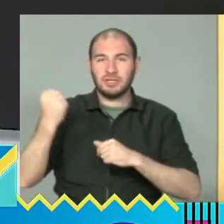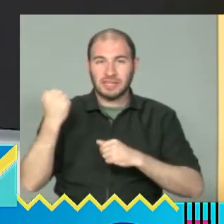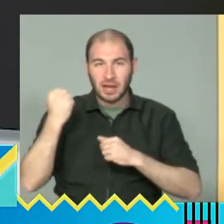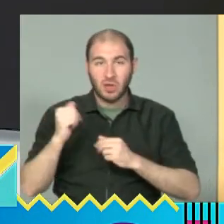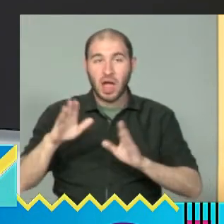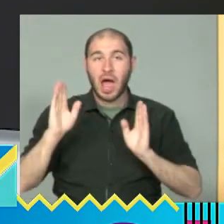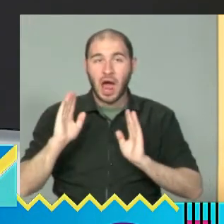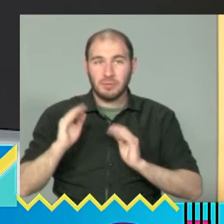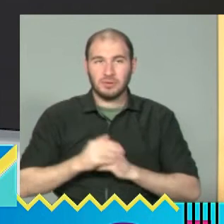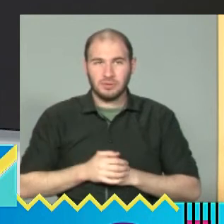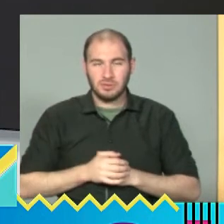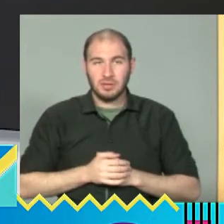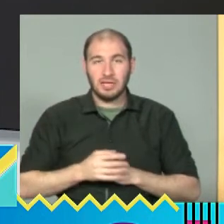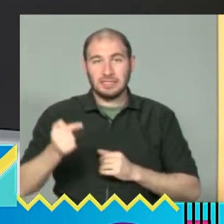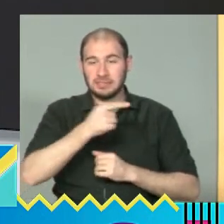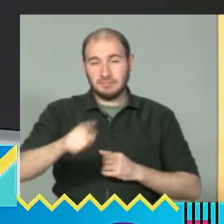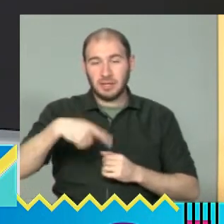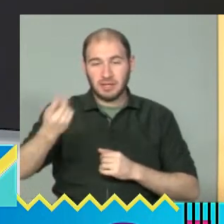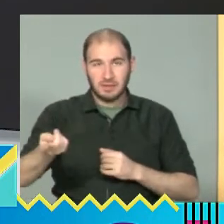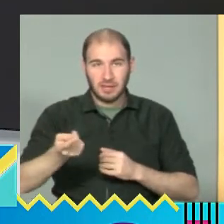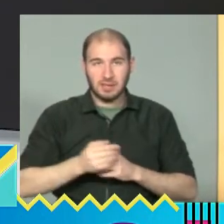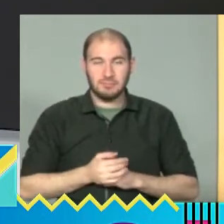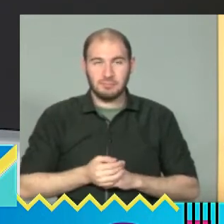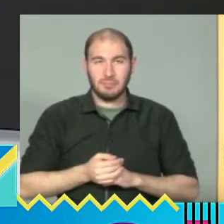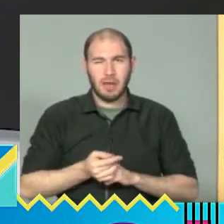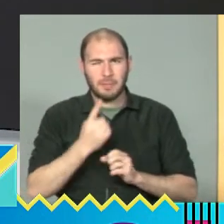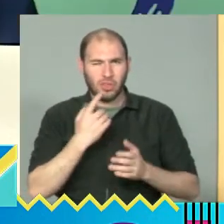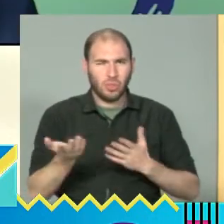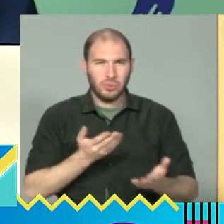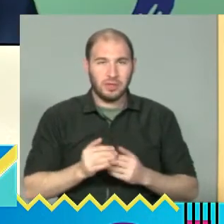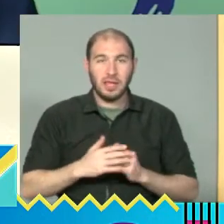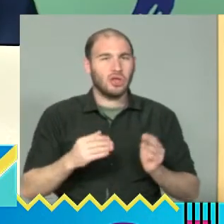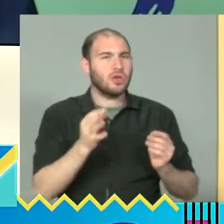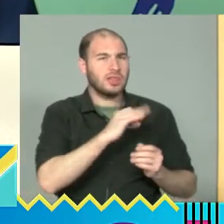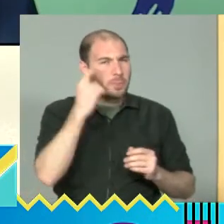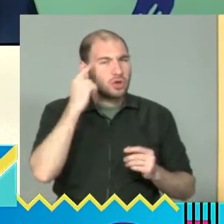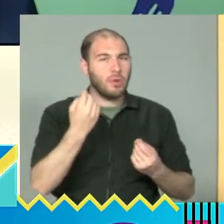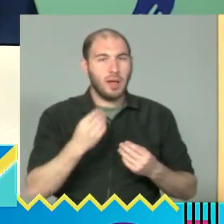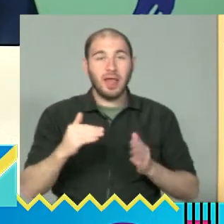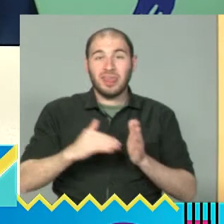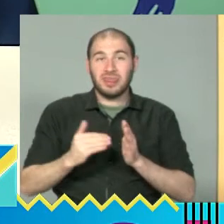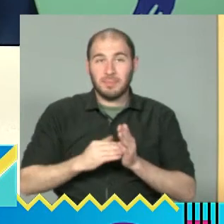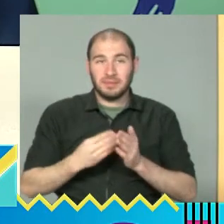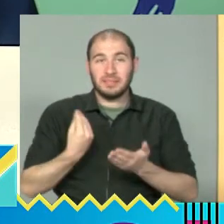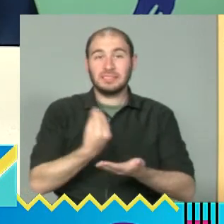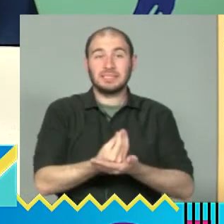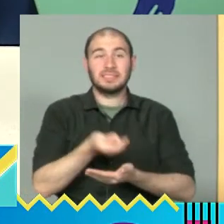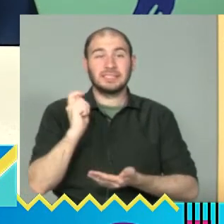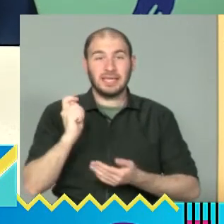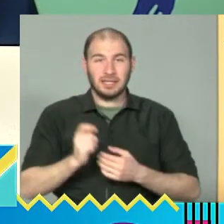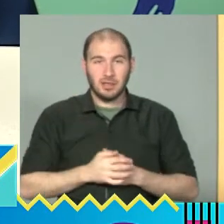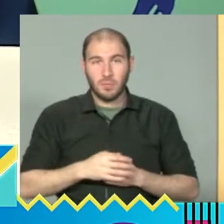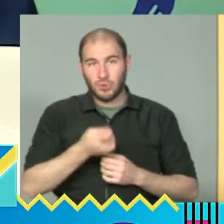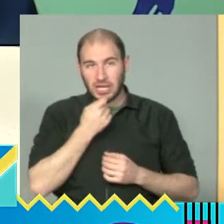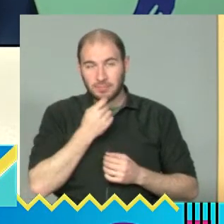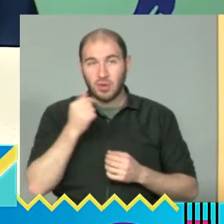puede llegar a ser dentro de la próxima semana, como se especula? ¿Cómo se lee? Depende a quién coloques en el lugar. Bien. Si